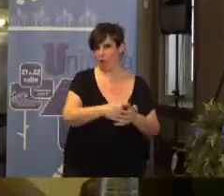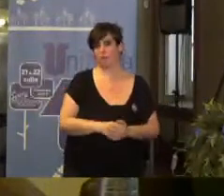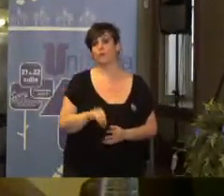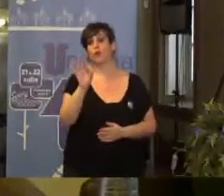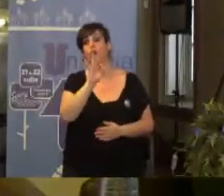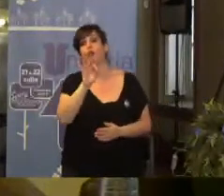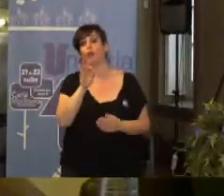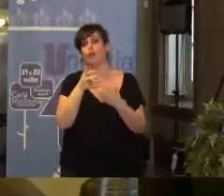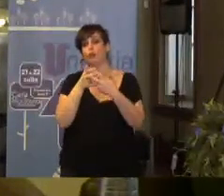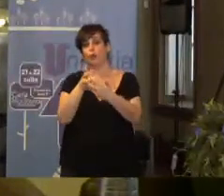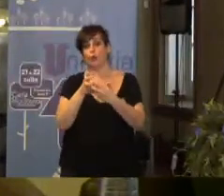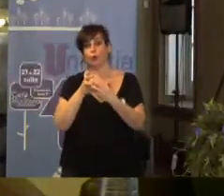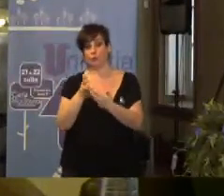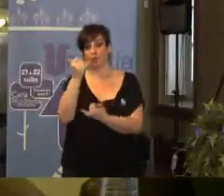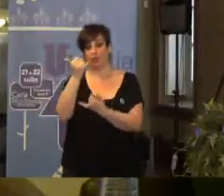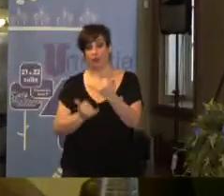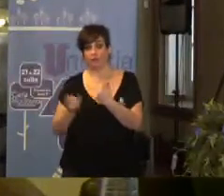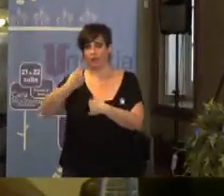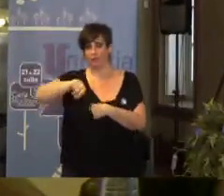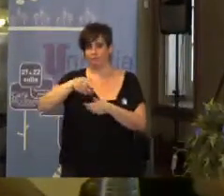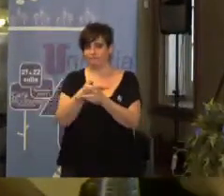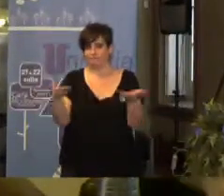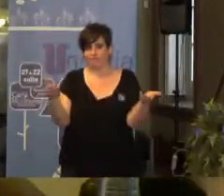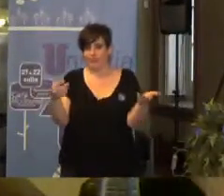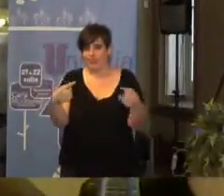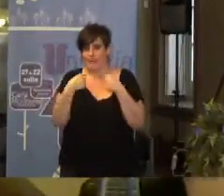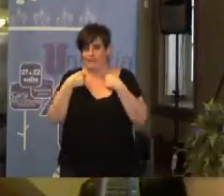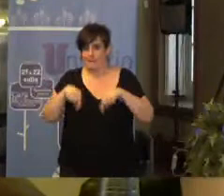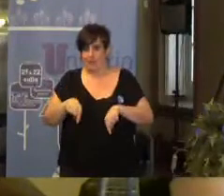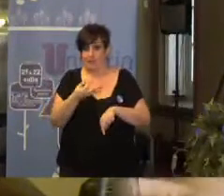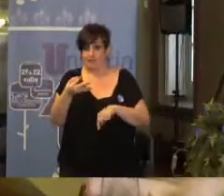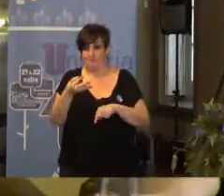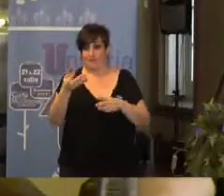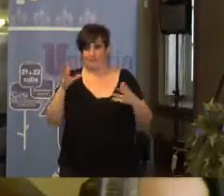cainistas que nos levaron a perdas de confianza irreconciliáveis.